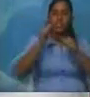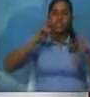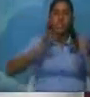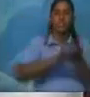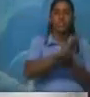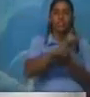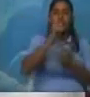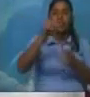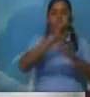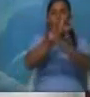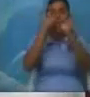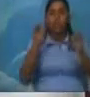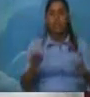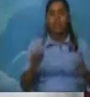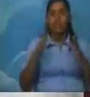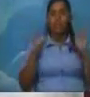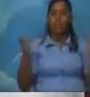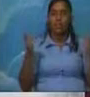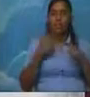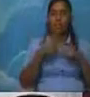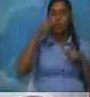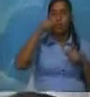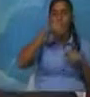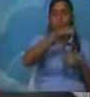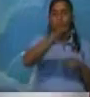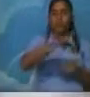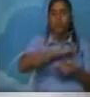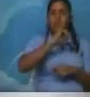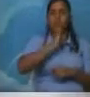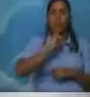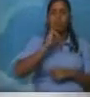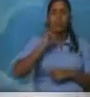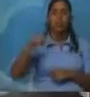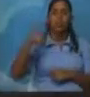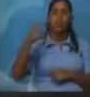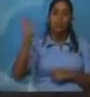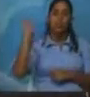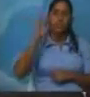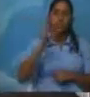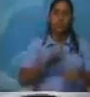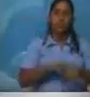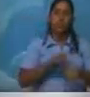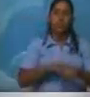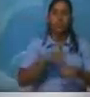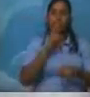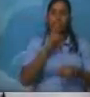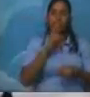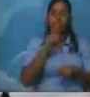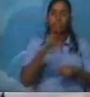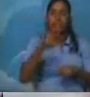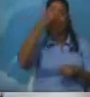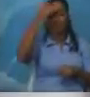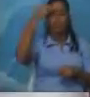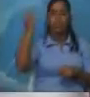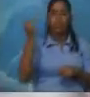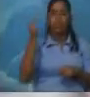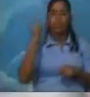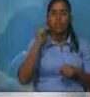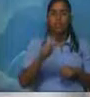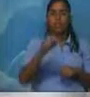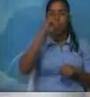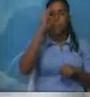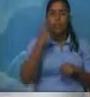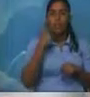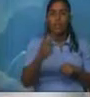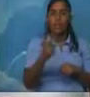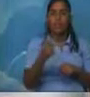glorifico extraordinaria pero el pueblo de Israel cuando venía el momento difícil se olvidaba y acá eh Dios le